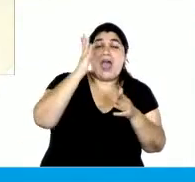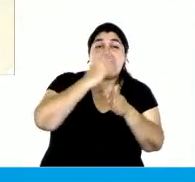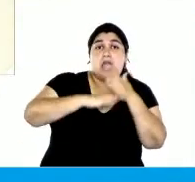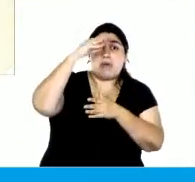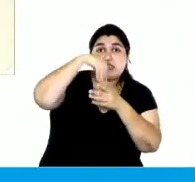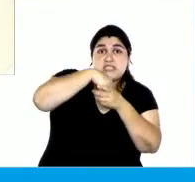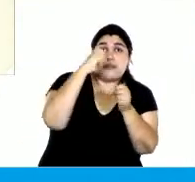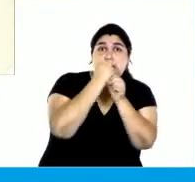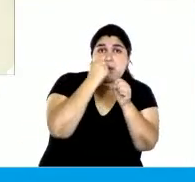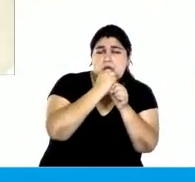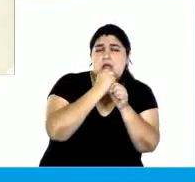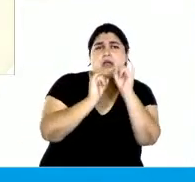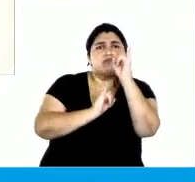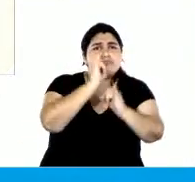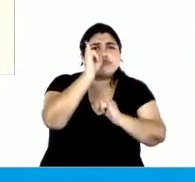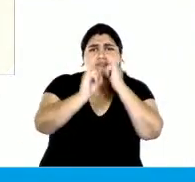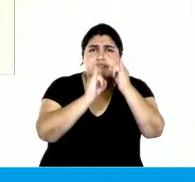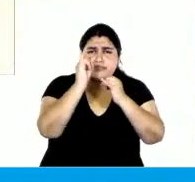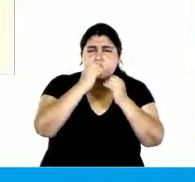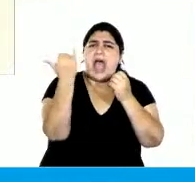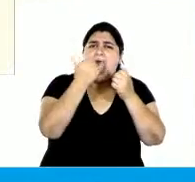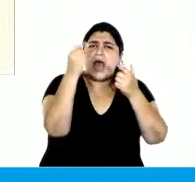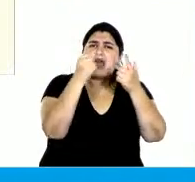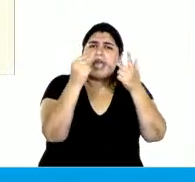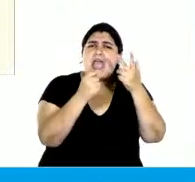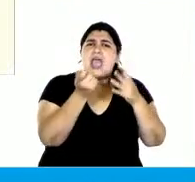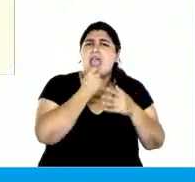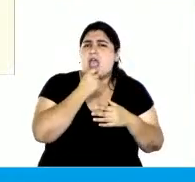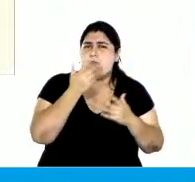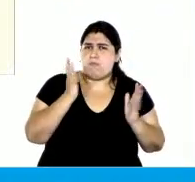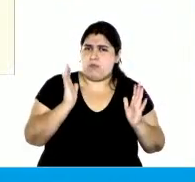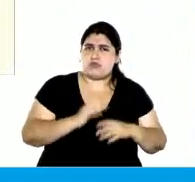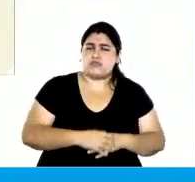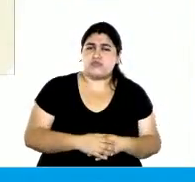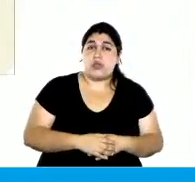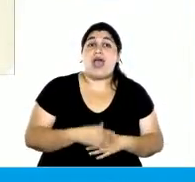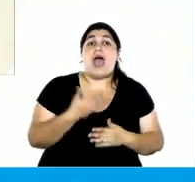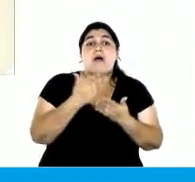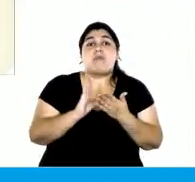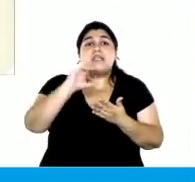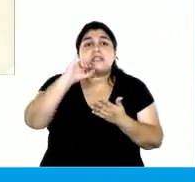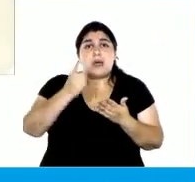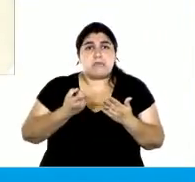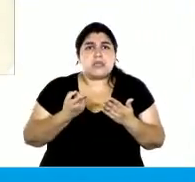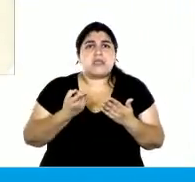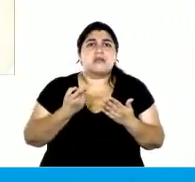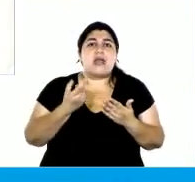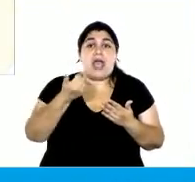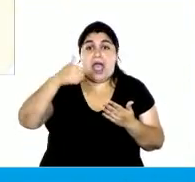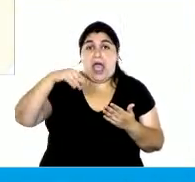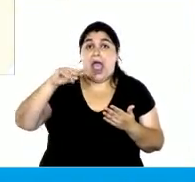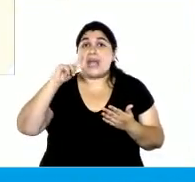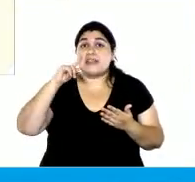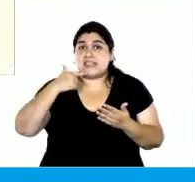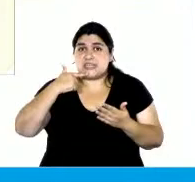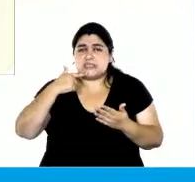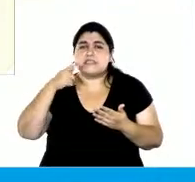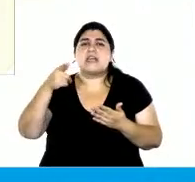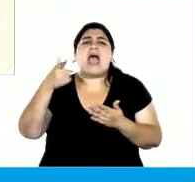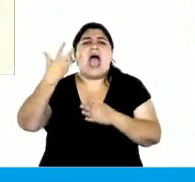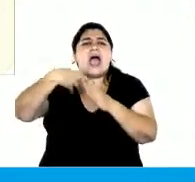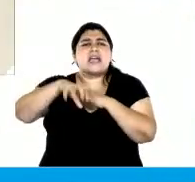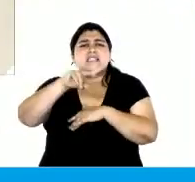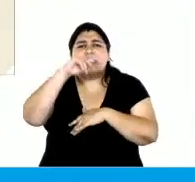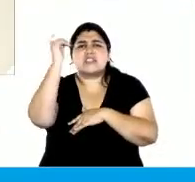a dar fe de estos innumerables ejemplos. Pero además de esto, la ANDIS, la Agencia Nacional de Discapacidad, es decir,